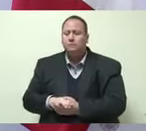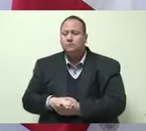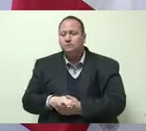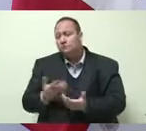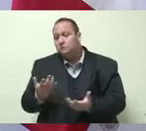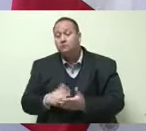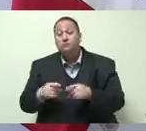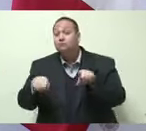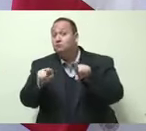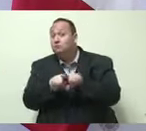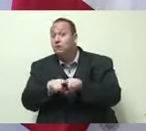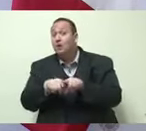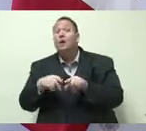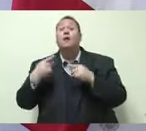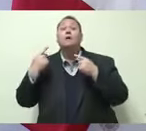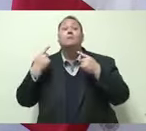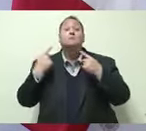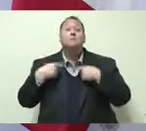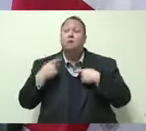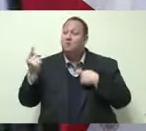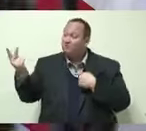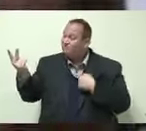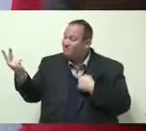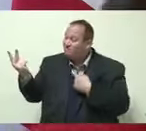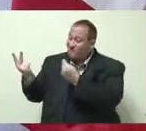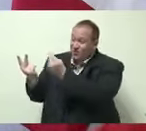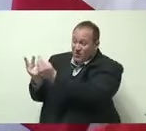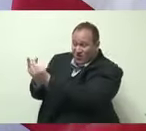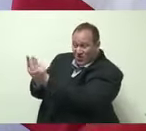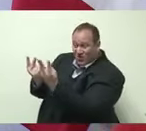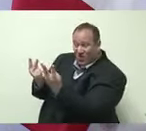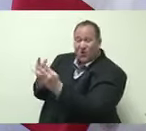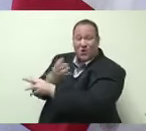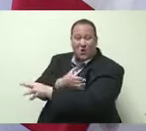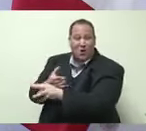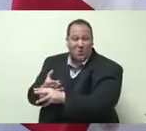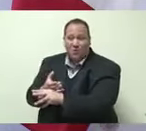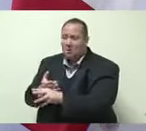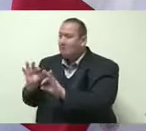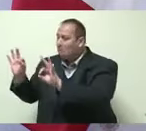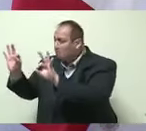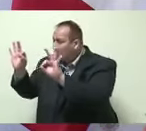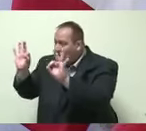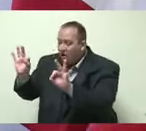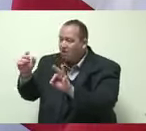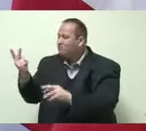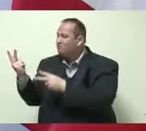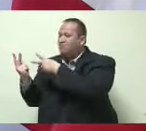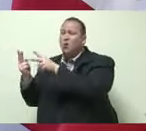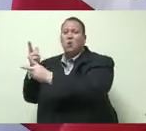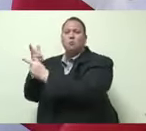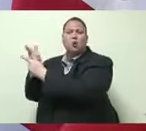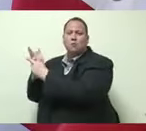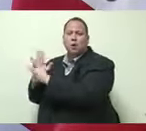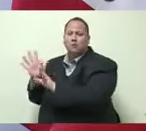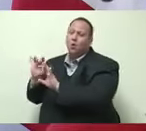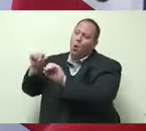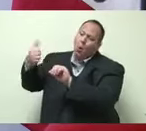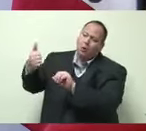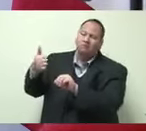asimismo las otras personas que se encontraban en compañía de estos resultaron ilesas. No hay otras personas más que daños